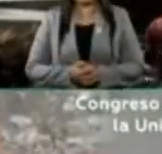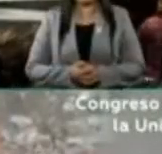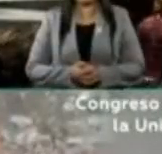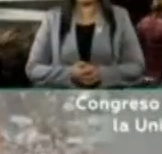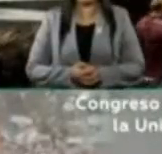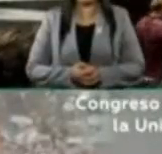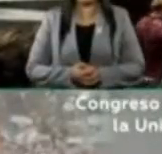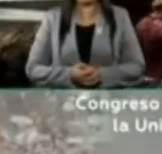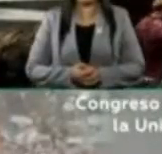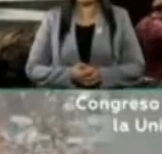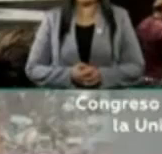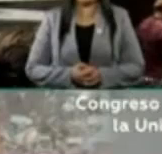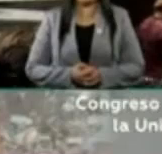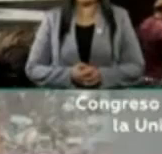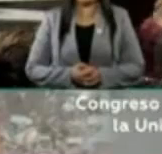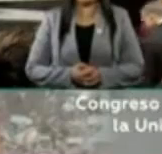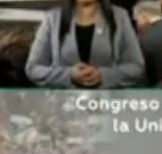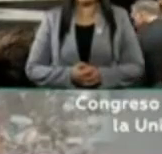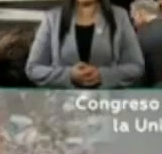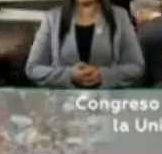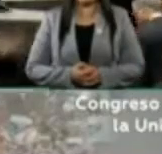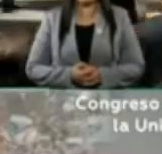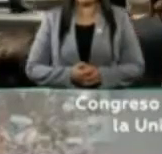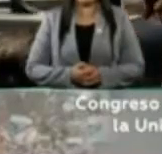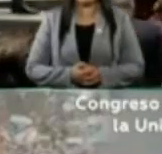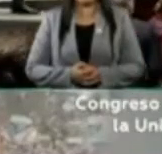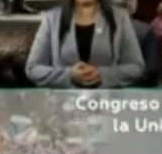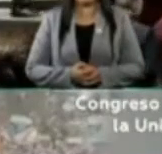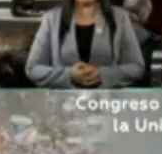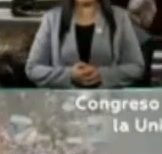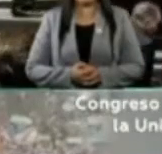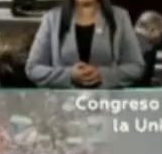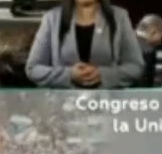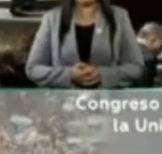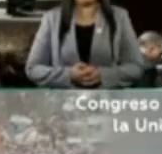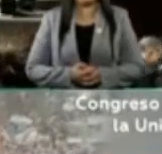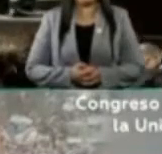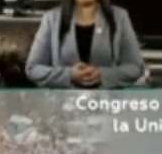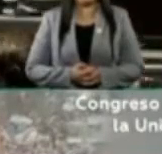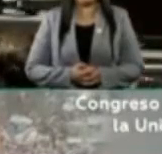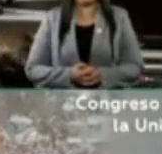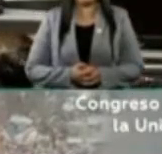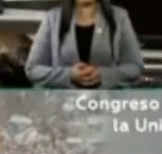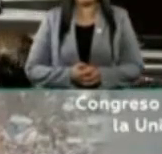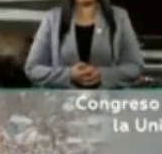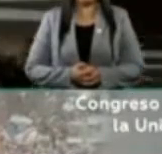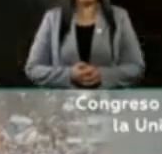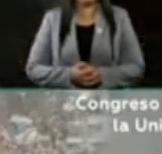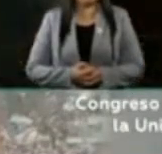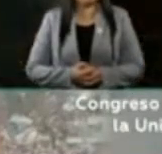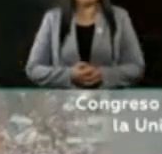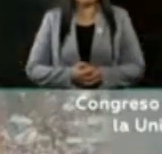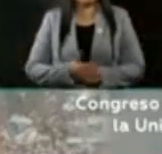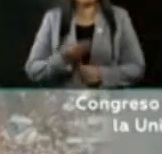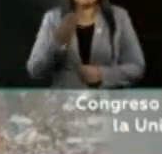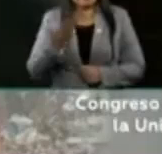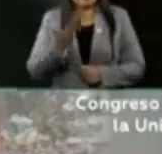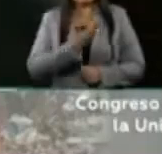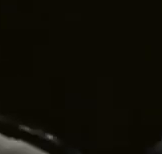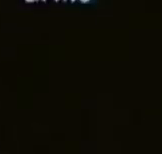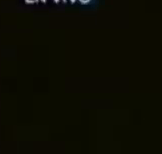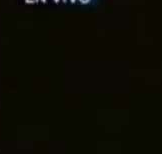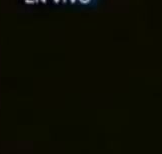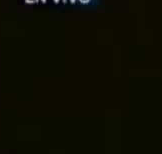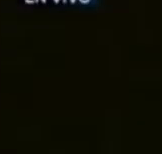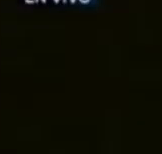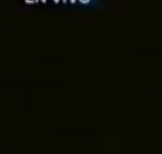Ahí tiene a dos grandes escritores, dos grandes periodistas, dos grandes conocedores de la política mexicana, Francisco Cruz y el maestro José Reveles. Y le pido al equipo